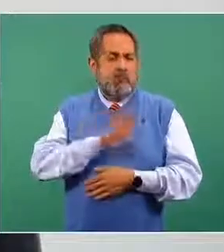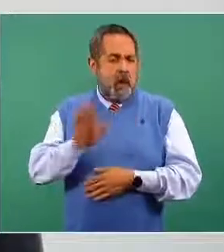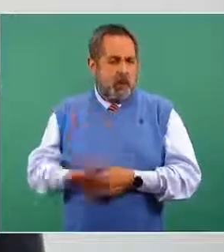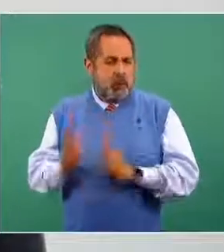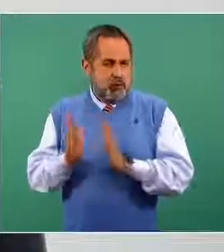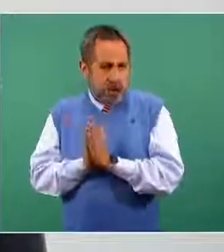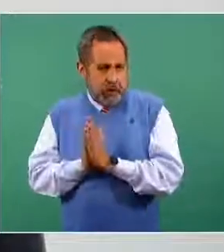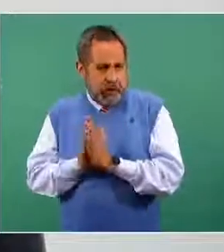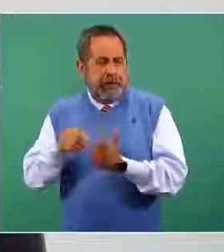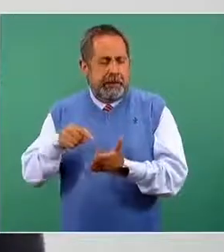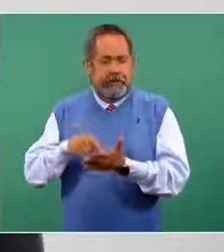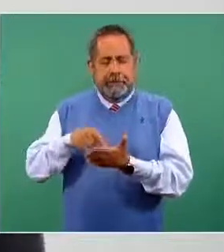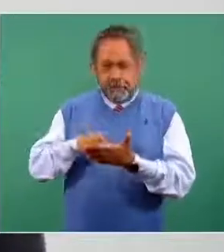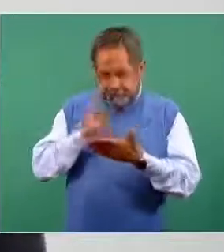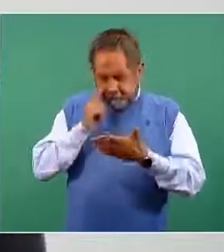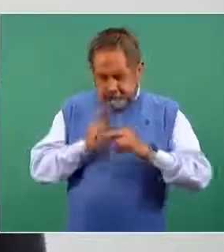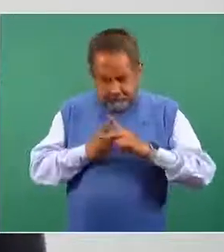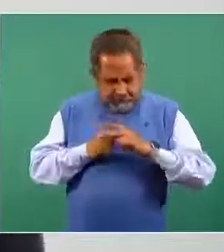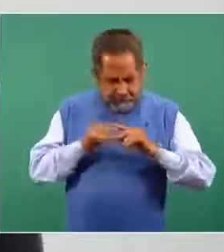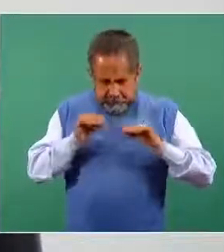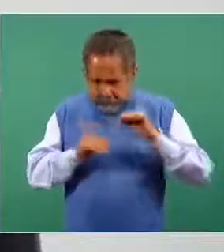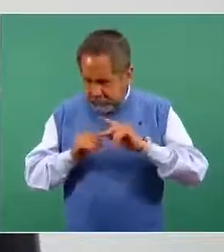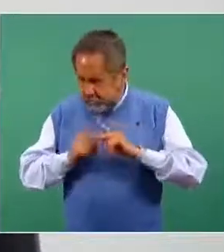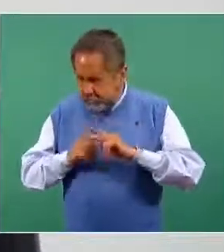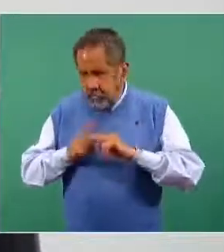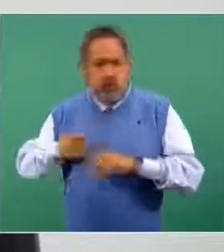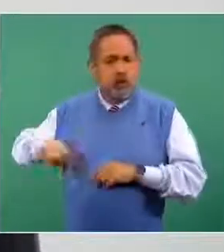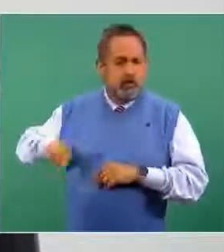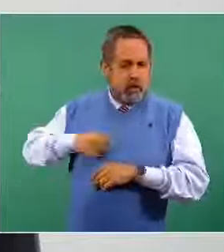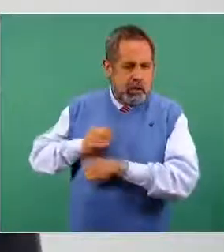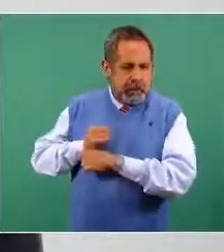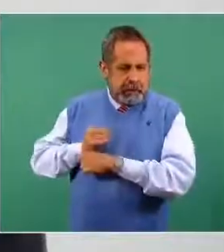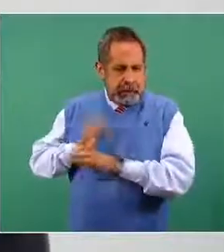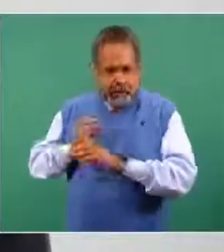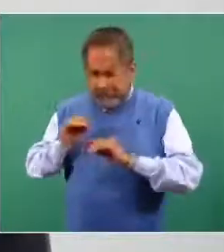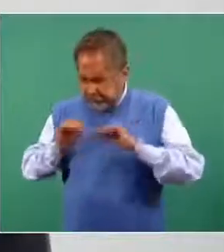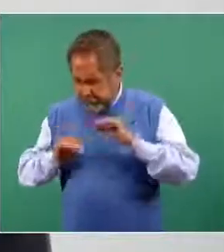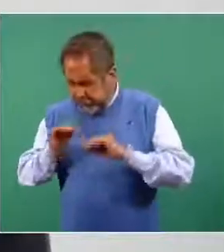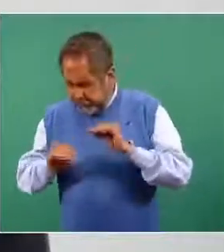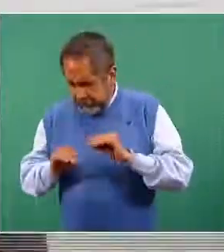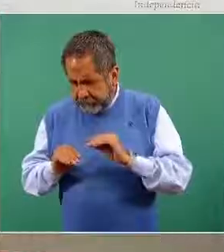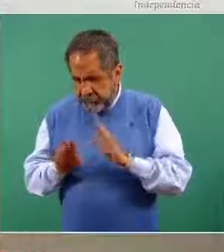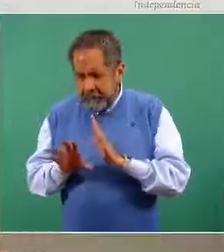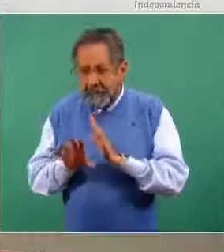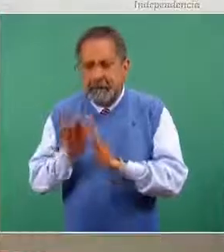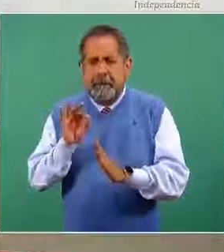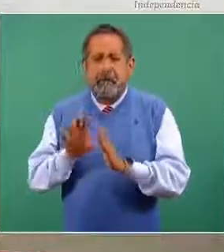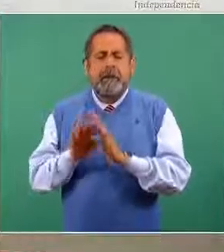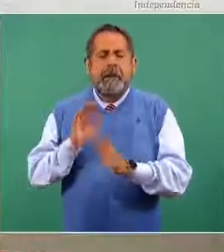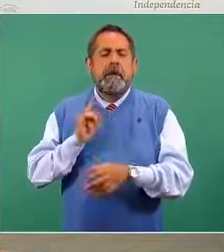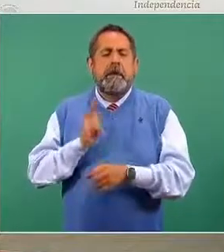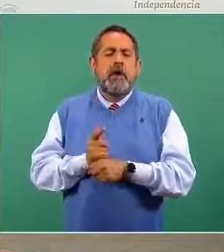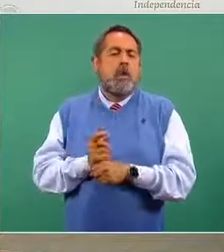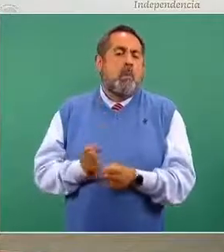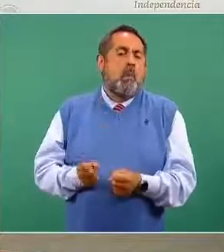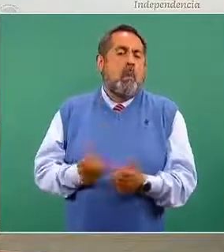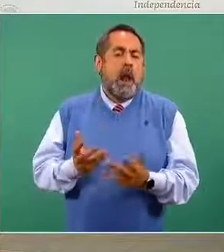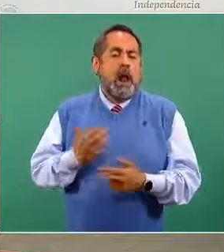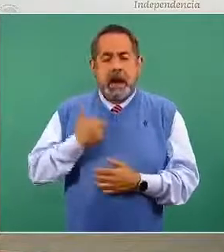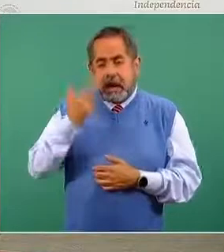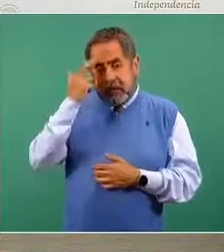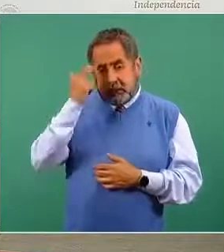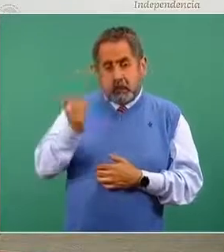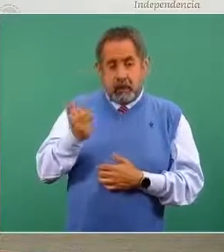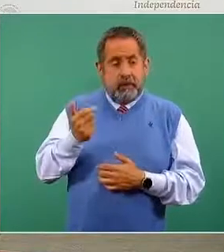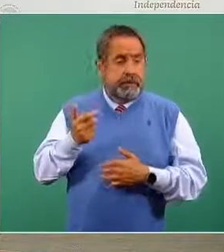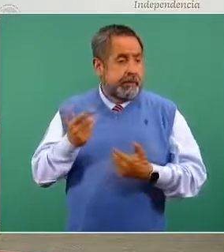momento, a través de algoritmos que el mismo equipo investigador realiza, identifican todas aquellas causas que